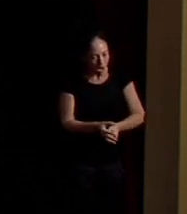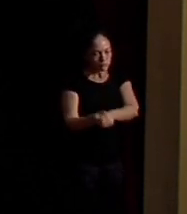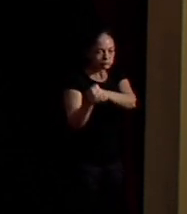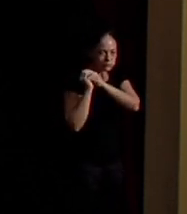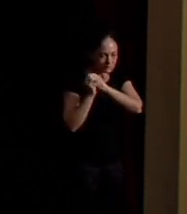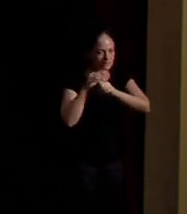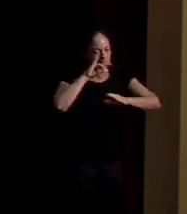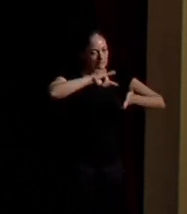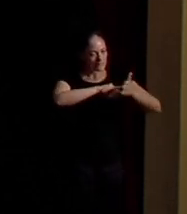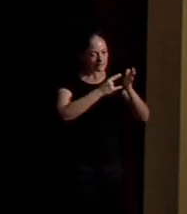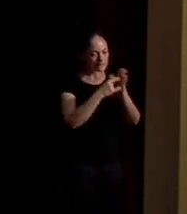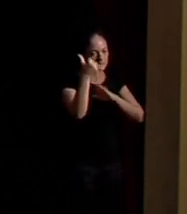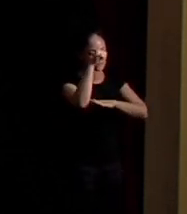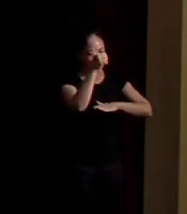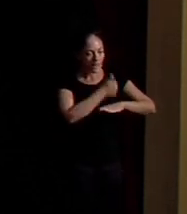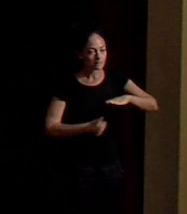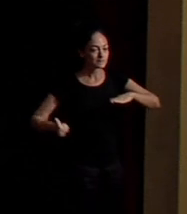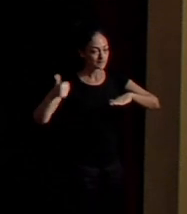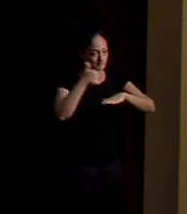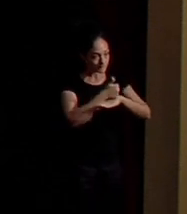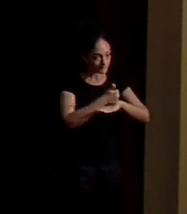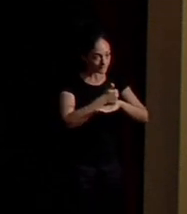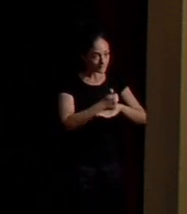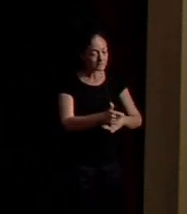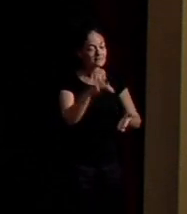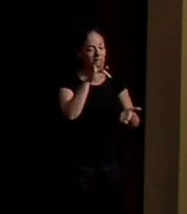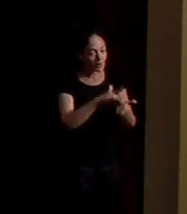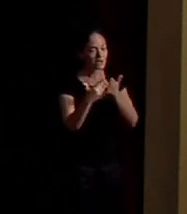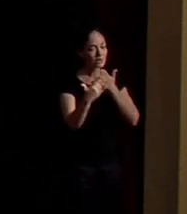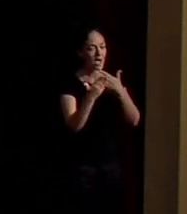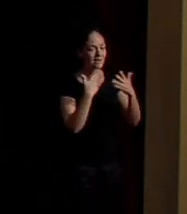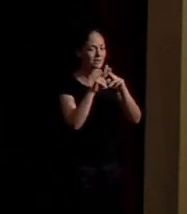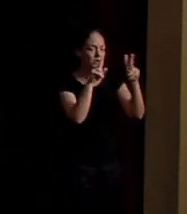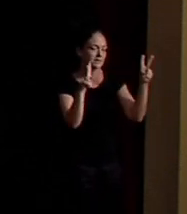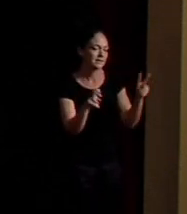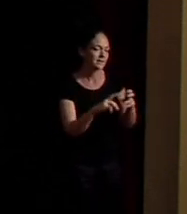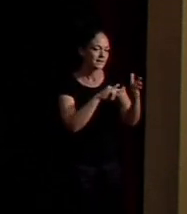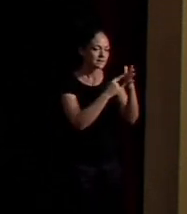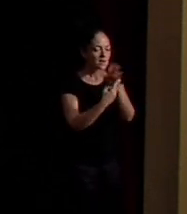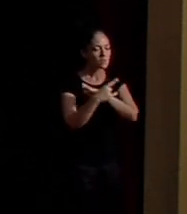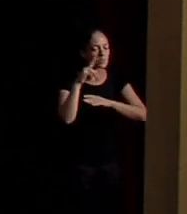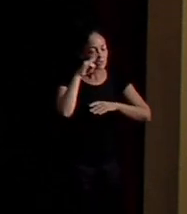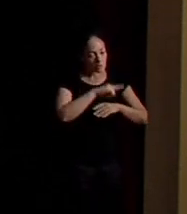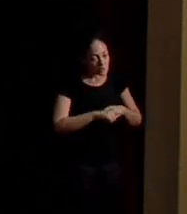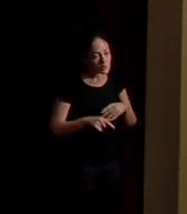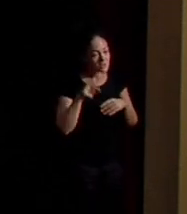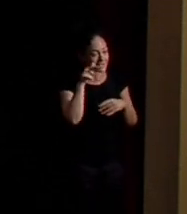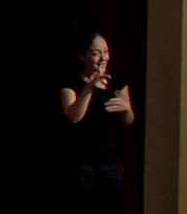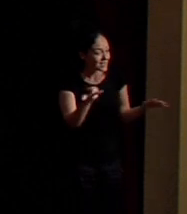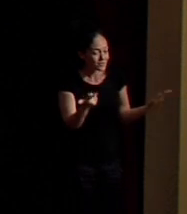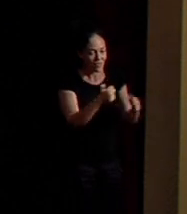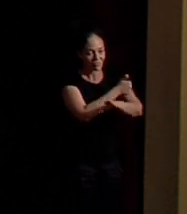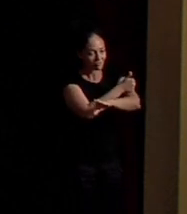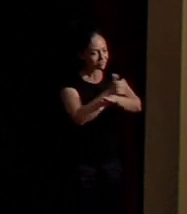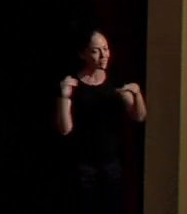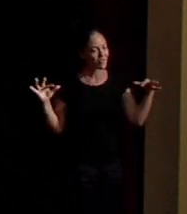sistema patriarcal. Yo creo incluso que cuando hablamos del sistema prostitucional estamos hablando de una cuestión finalmente de ciudadanía,